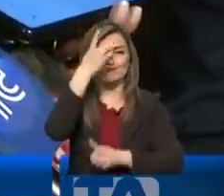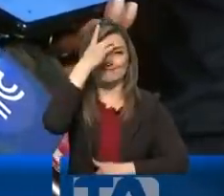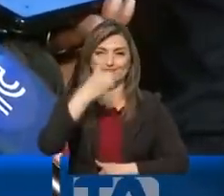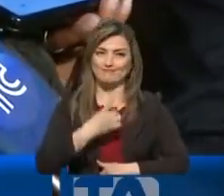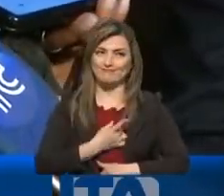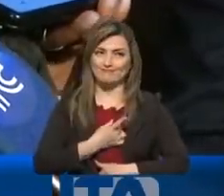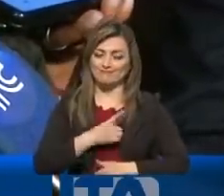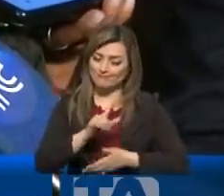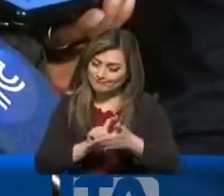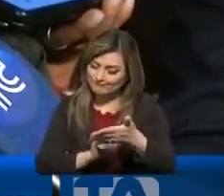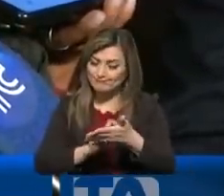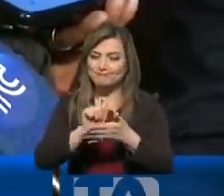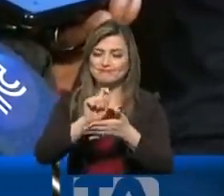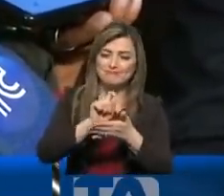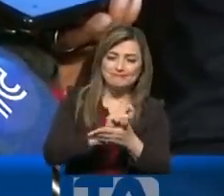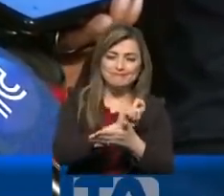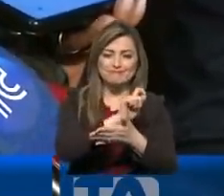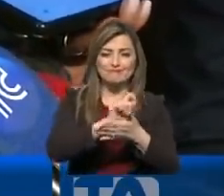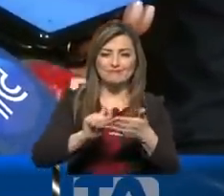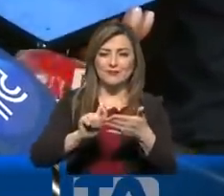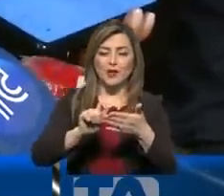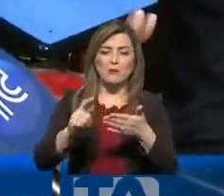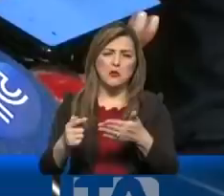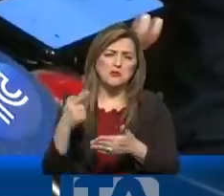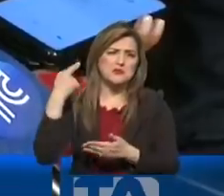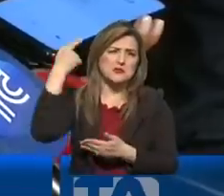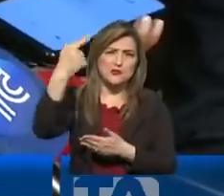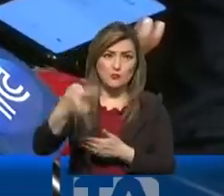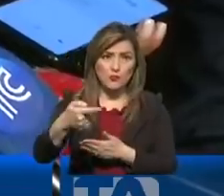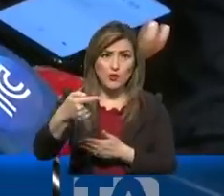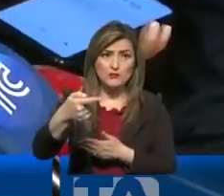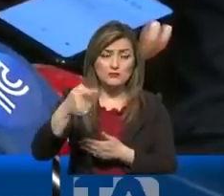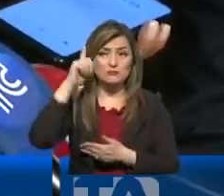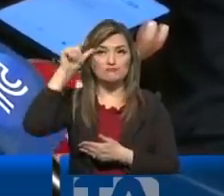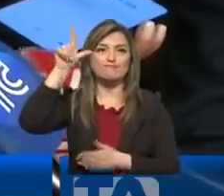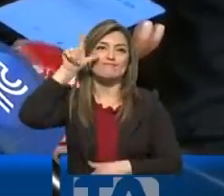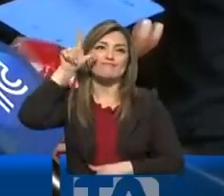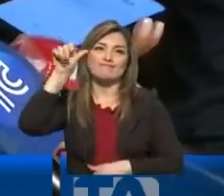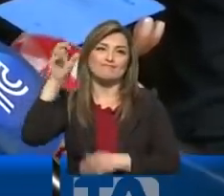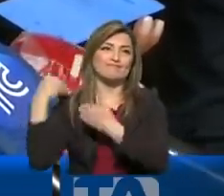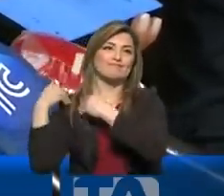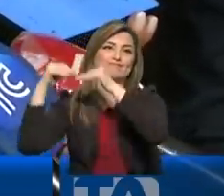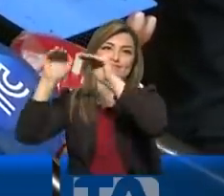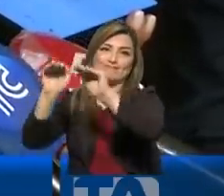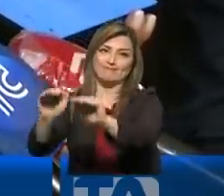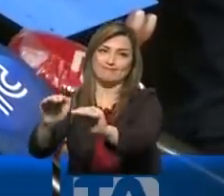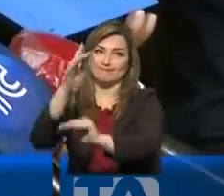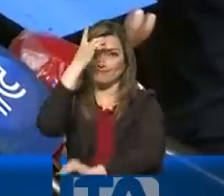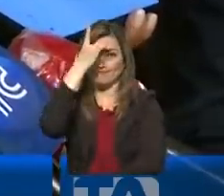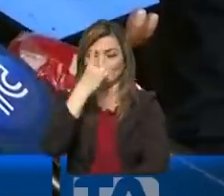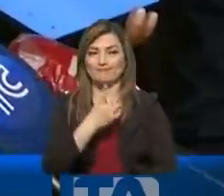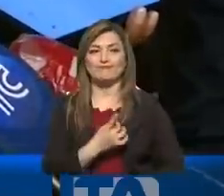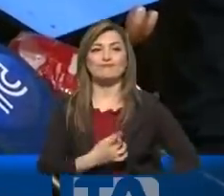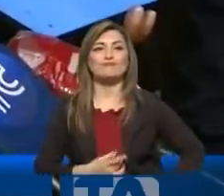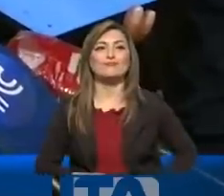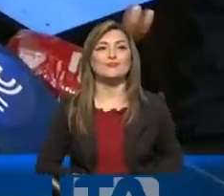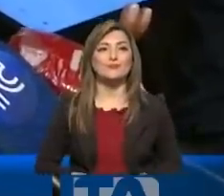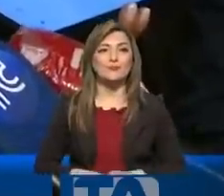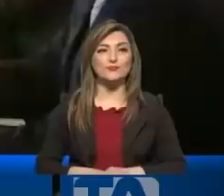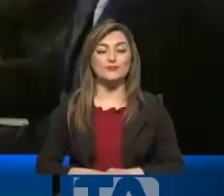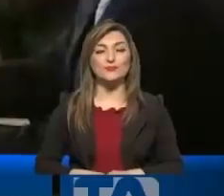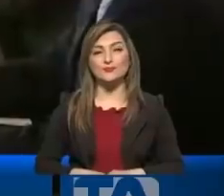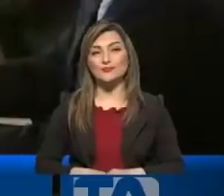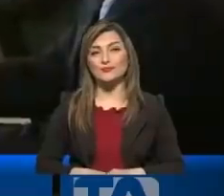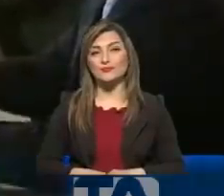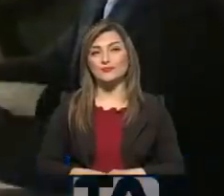Los que vencen en el siguiente periodo obviamente pueden ser parte de las decisiones del próximo gobierno, sin duda,